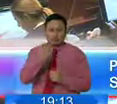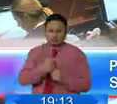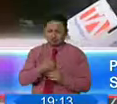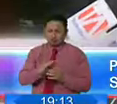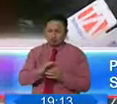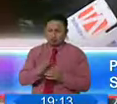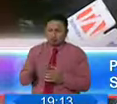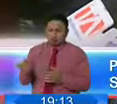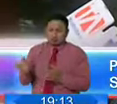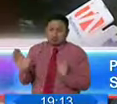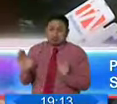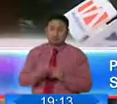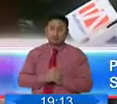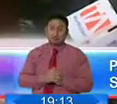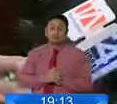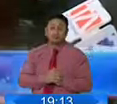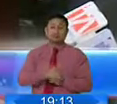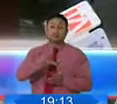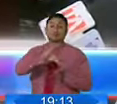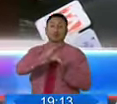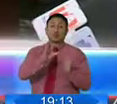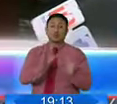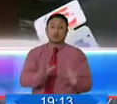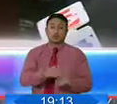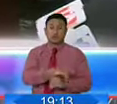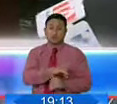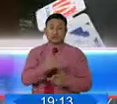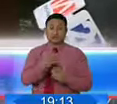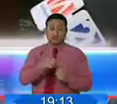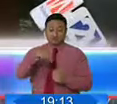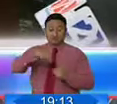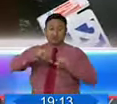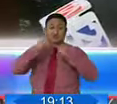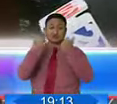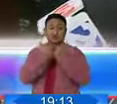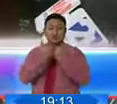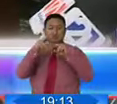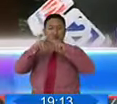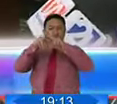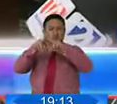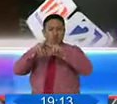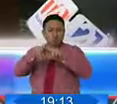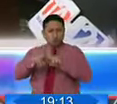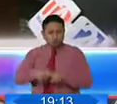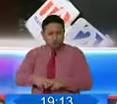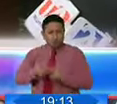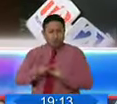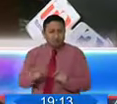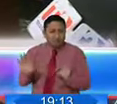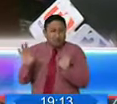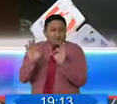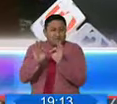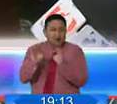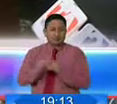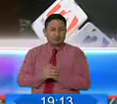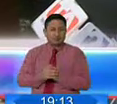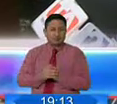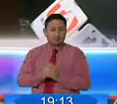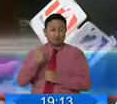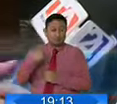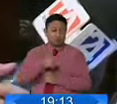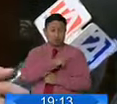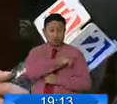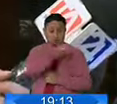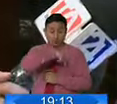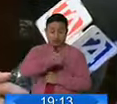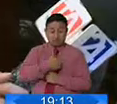colegas. La ciudadanía espera de la Asamblea Nacional un trabajo de fiscalización responsable. Nosotros, como menciono,